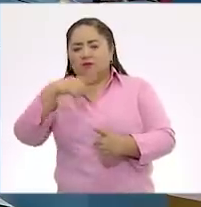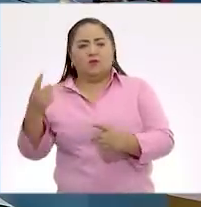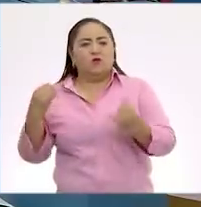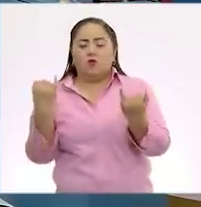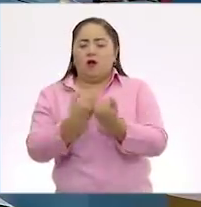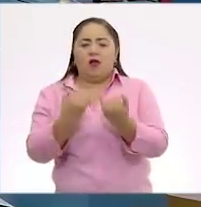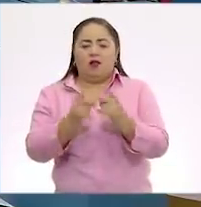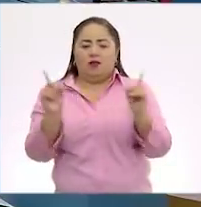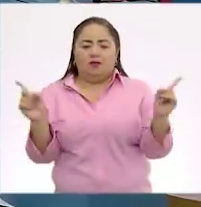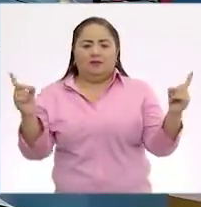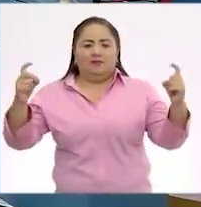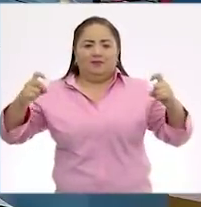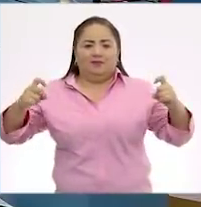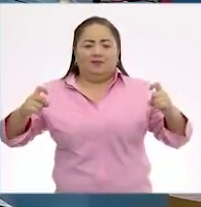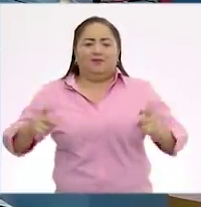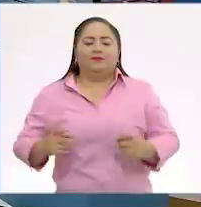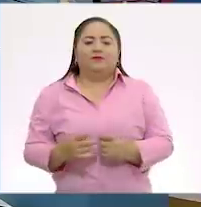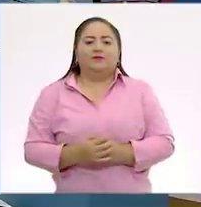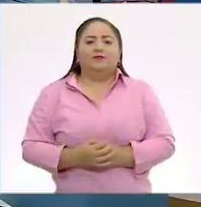a hacer lo mismo. Perfecto. Ok.